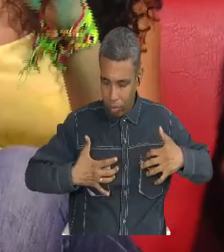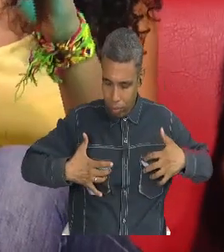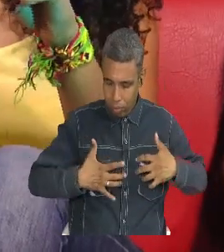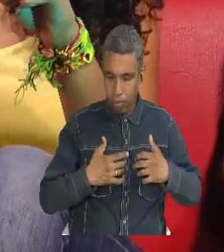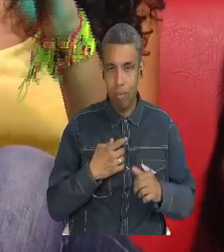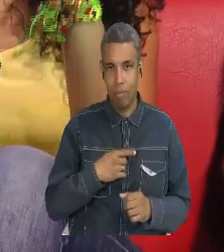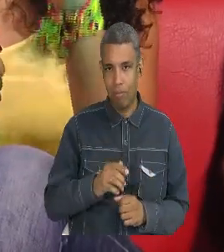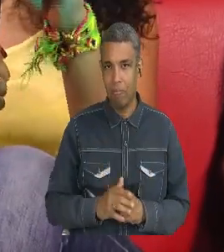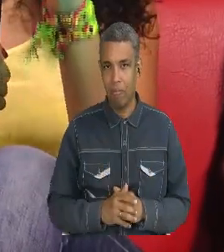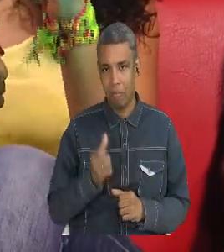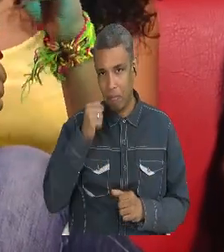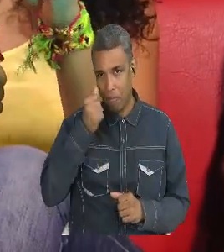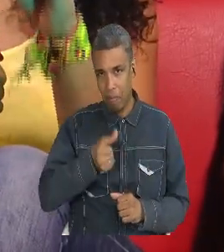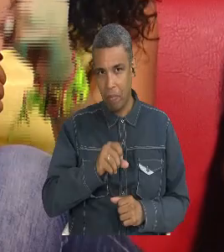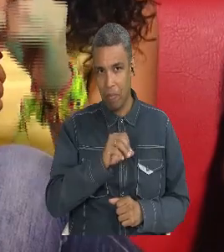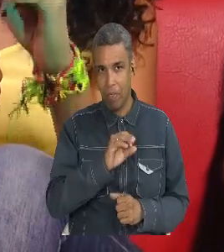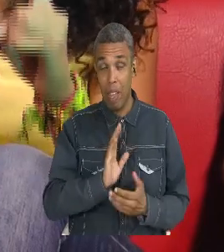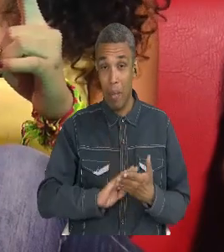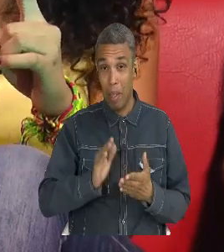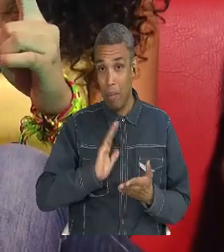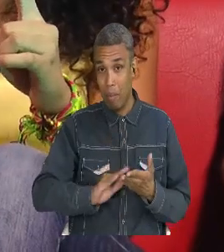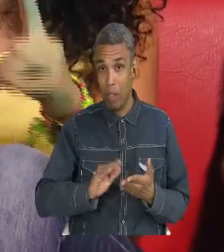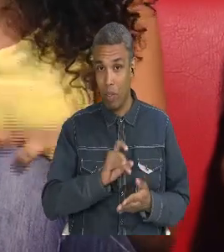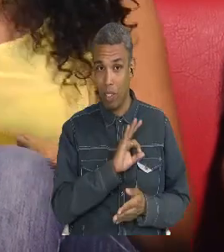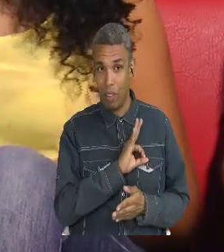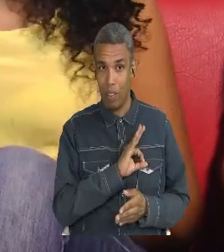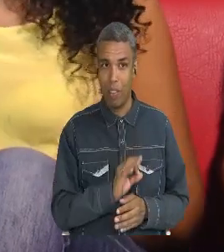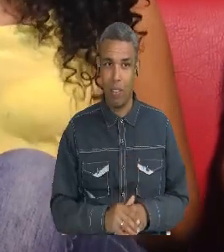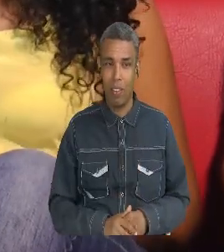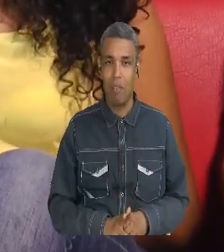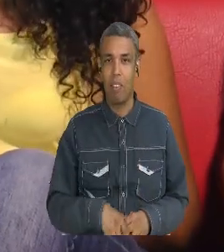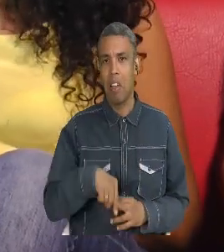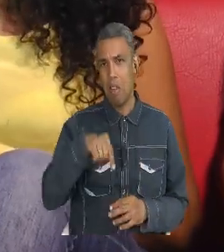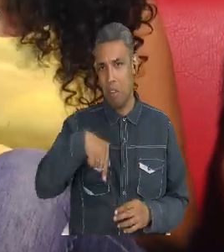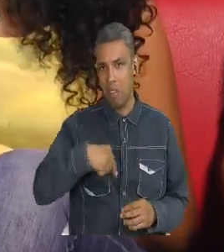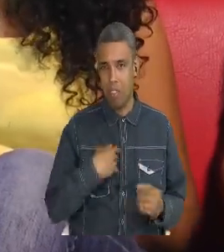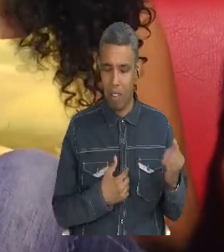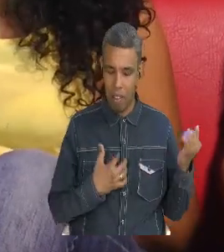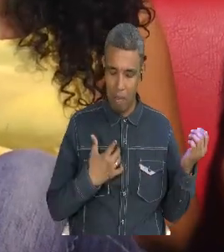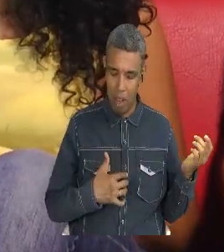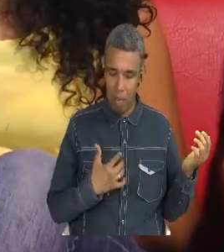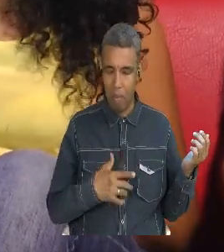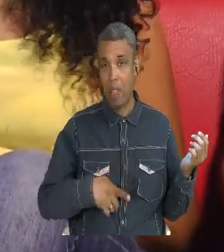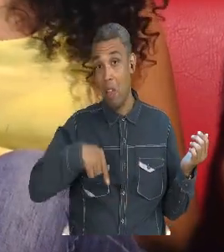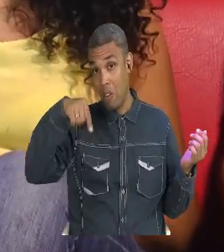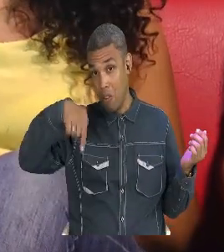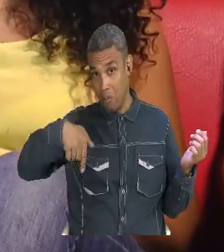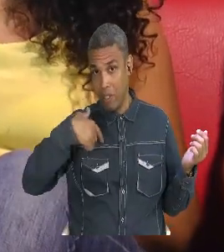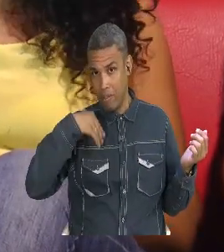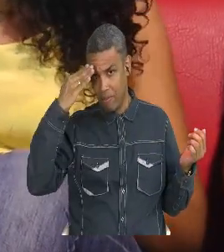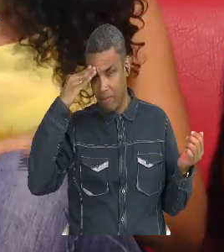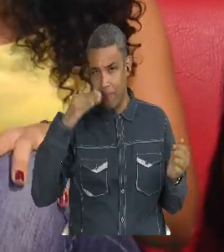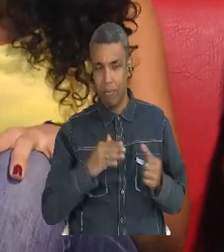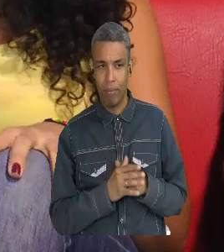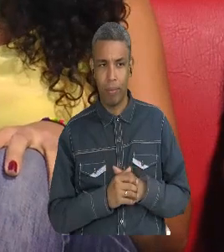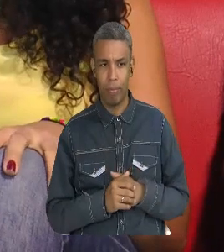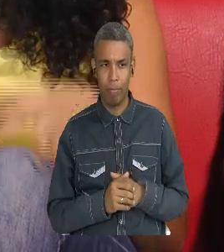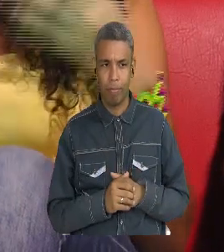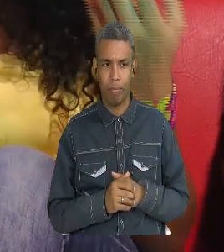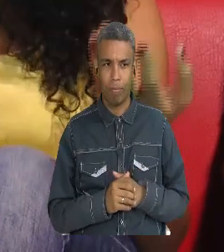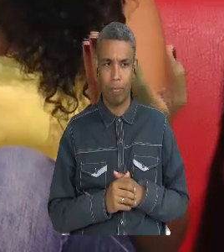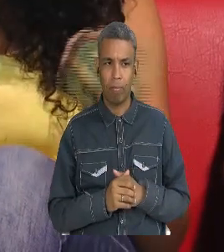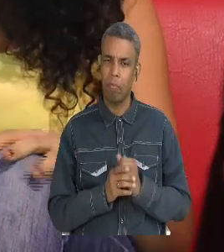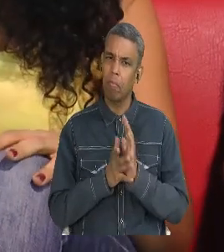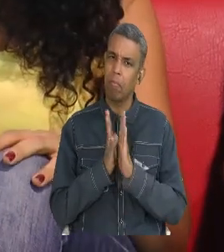Bueno, invitados también hoy aquí a la cervecería a verme cantar, ¿no? Bueno, Hermes, quiero que le cuentes a toda la gente, a todos nuestros